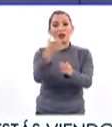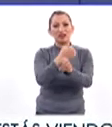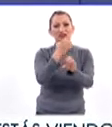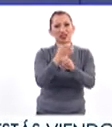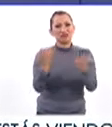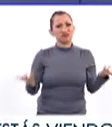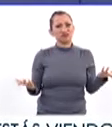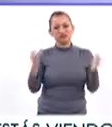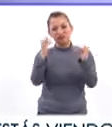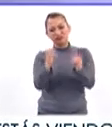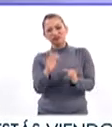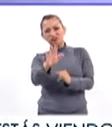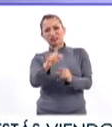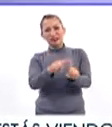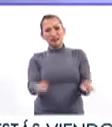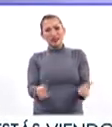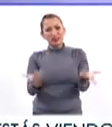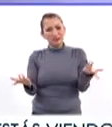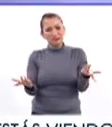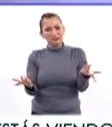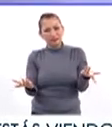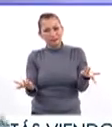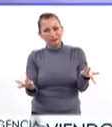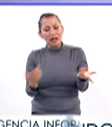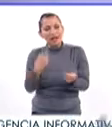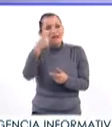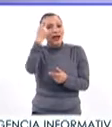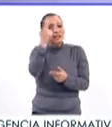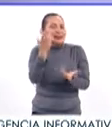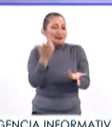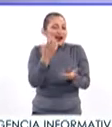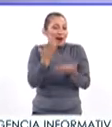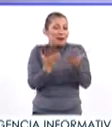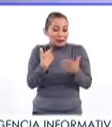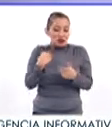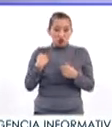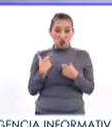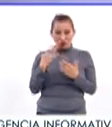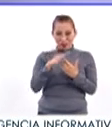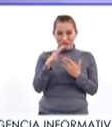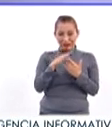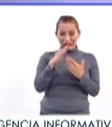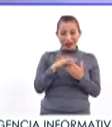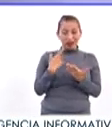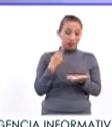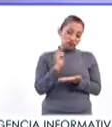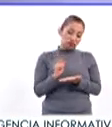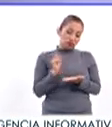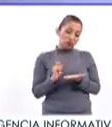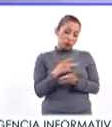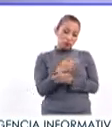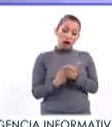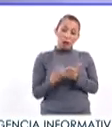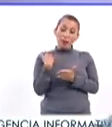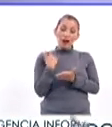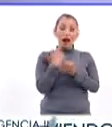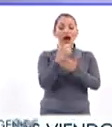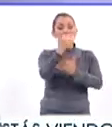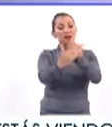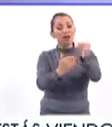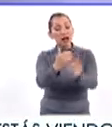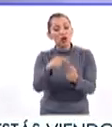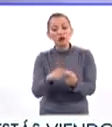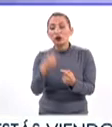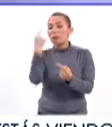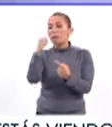una identidad y una idiosincrasia muy distinta. Es muy fácil, quizá luego desde el escritorio, como diseñar políticas públicas para el desarrollo,